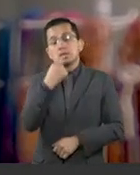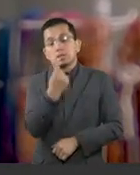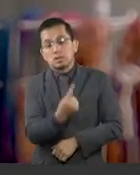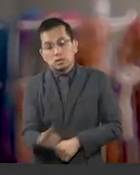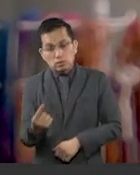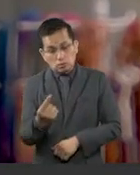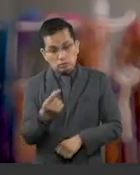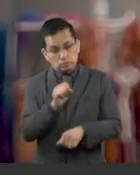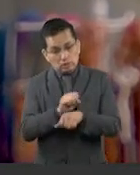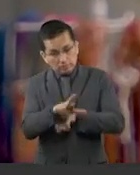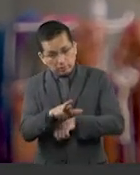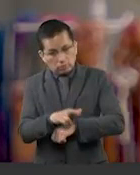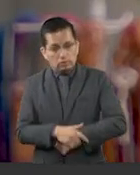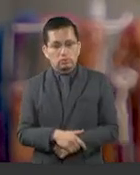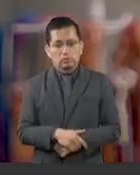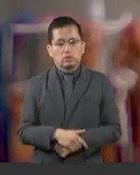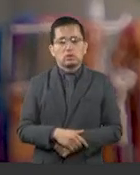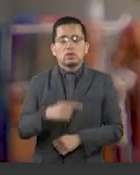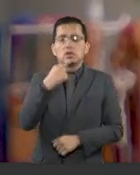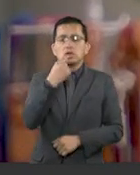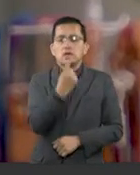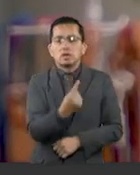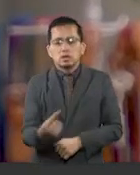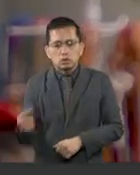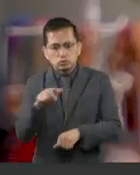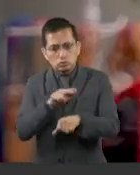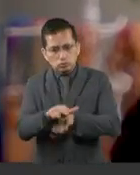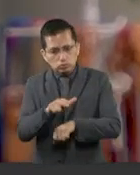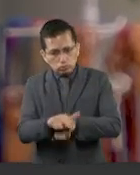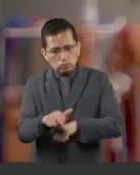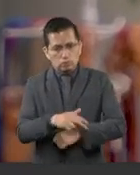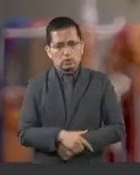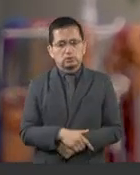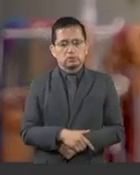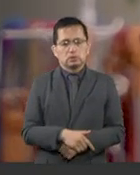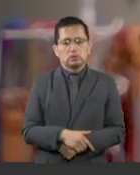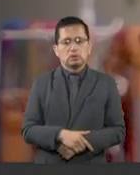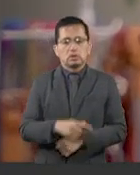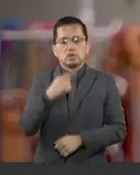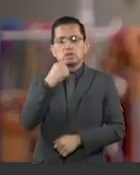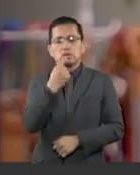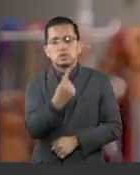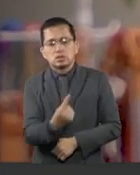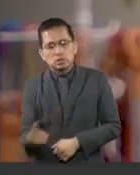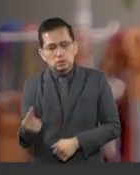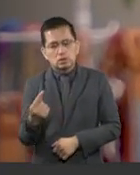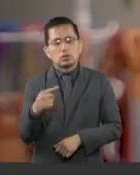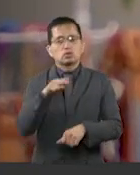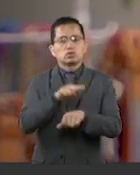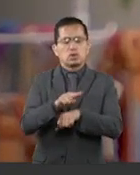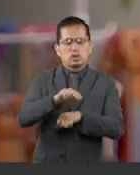Salvador. Son los niños de Honduras. Son los niños de Nicaragua.